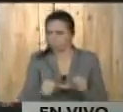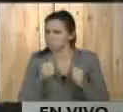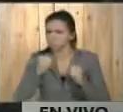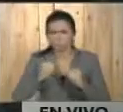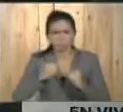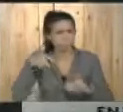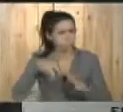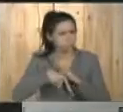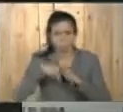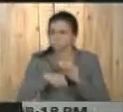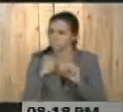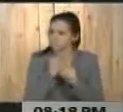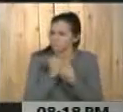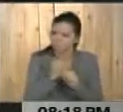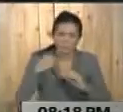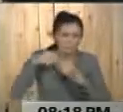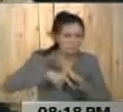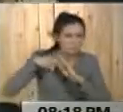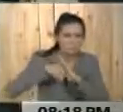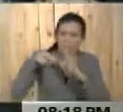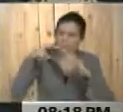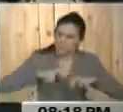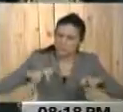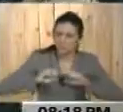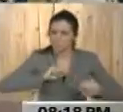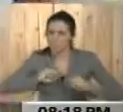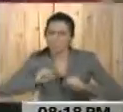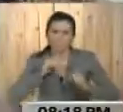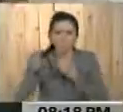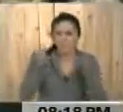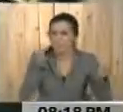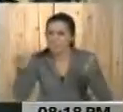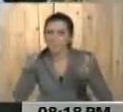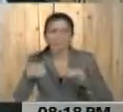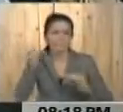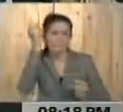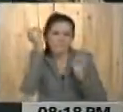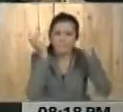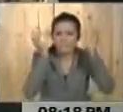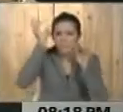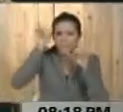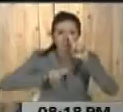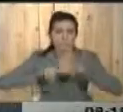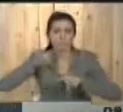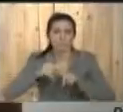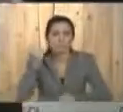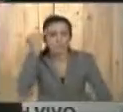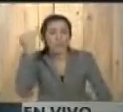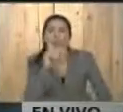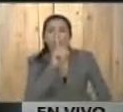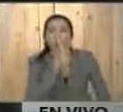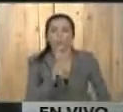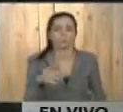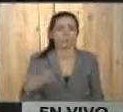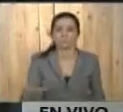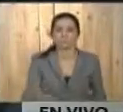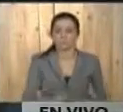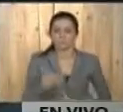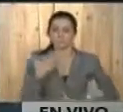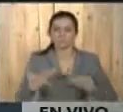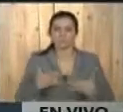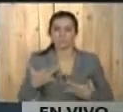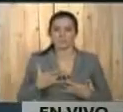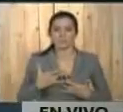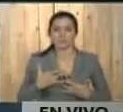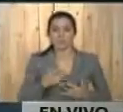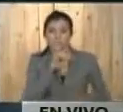tercamente a investigar, a gestionar, a inventar una idea, un sentido,